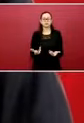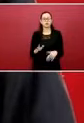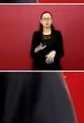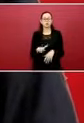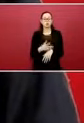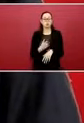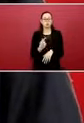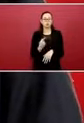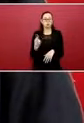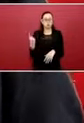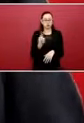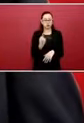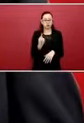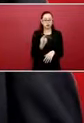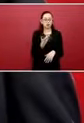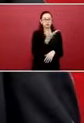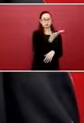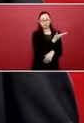garantizar pensiones